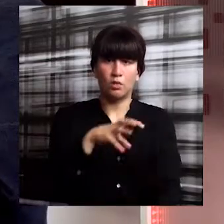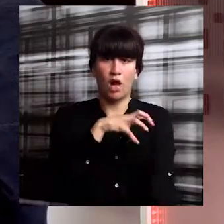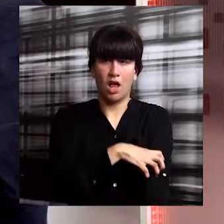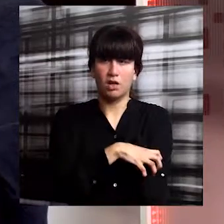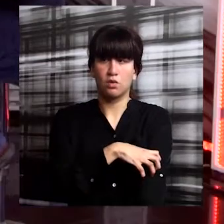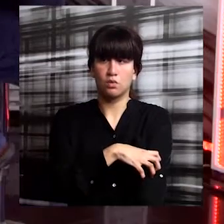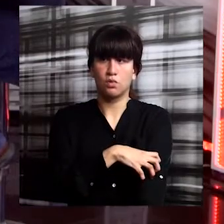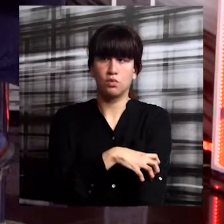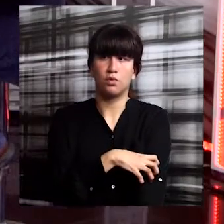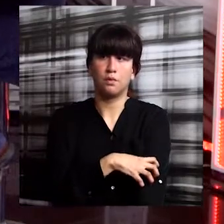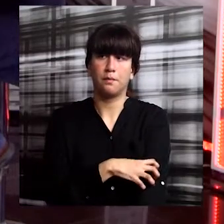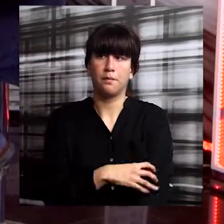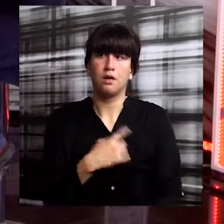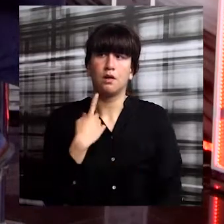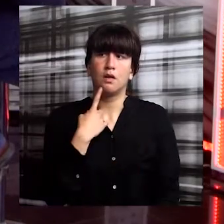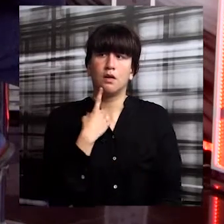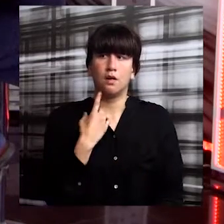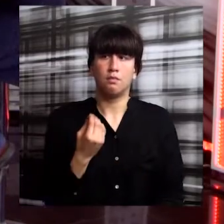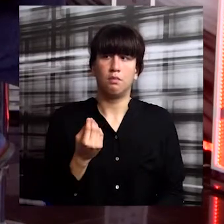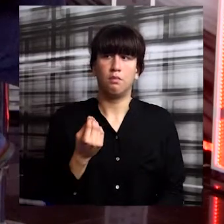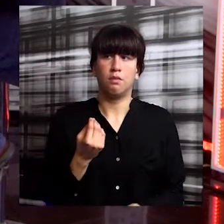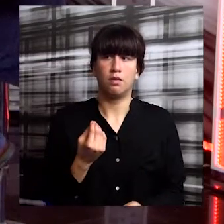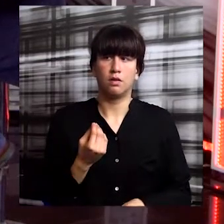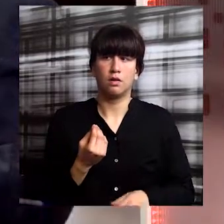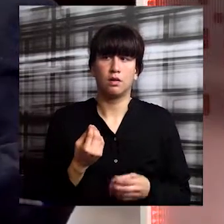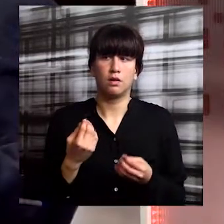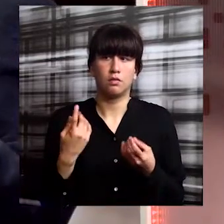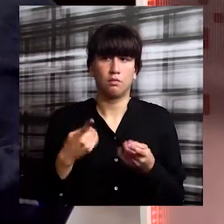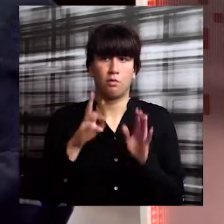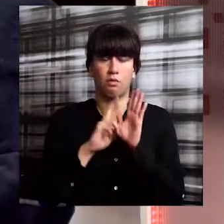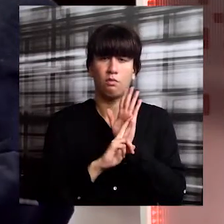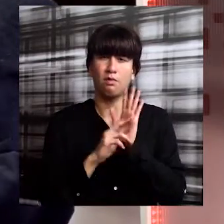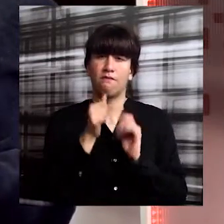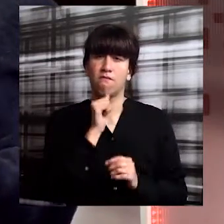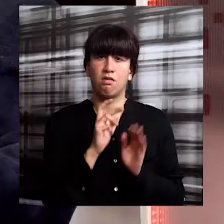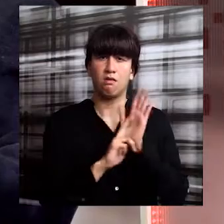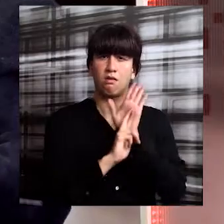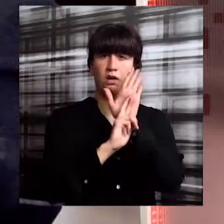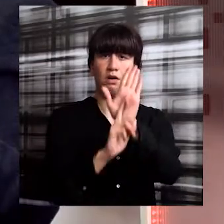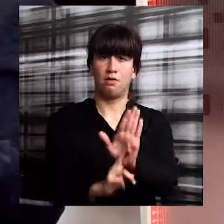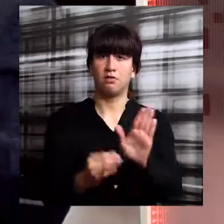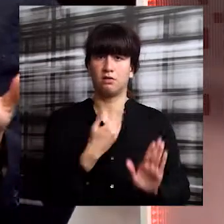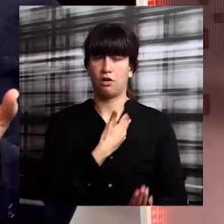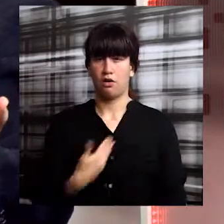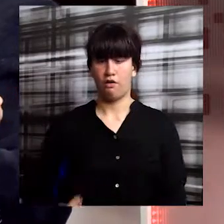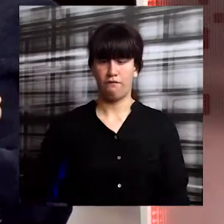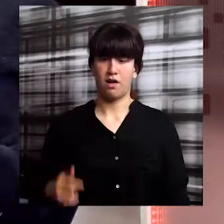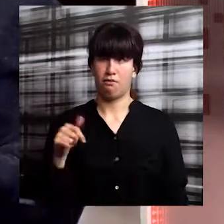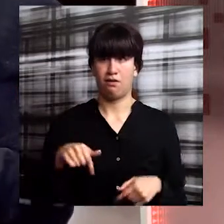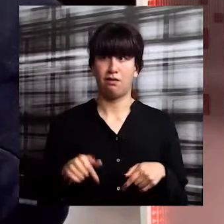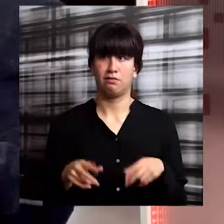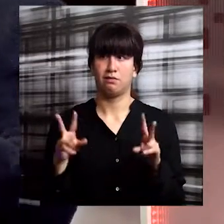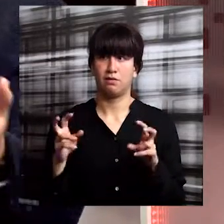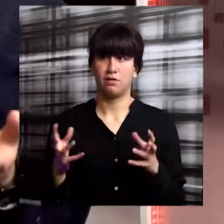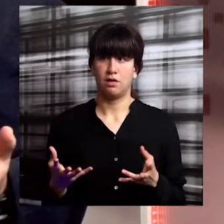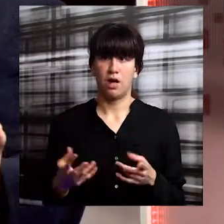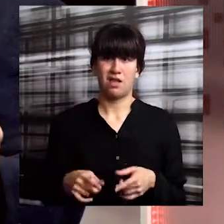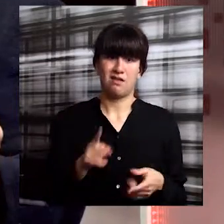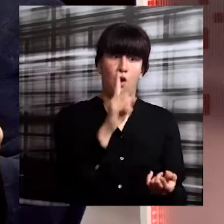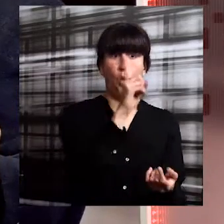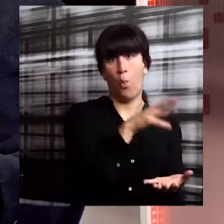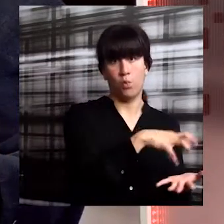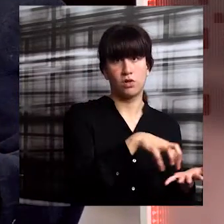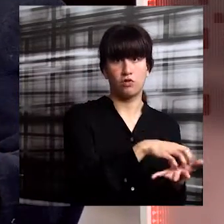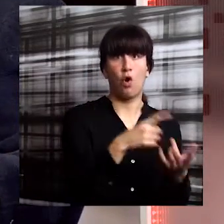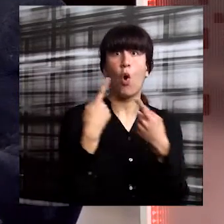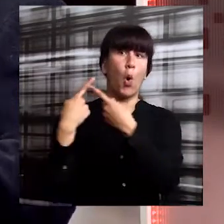Porque derechamente el delegado presidencial va a ser eso. Va a ser un representante del gobierno, en este caso de turno, sea de uno u otro